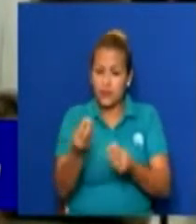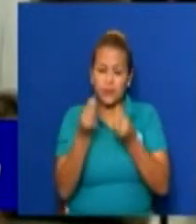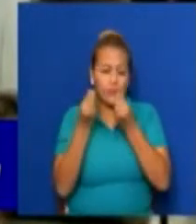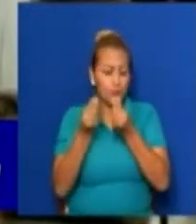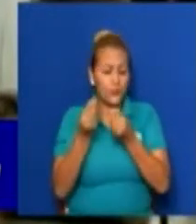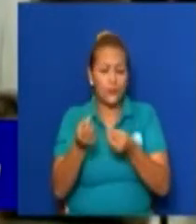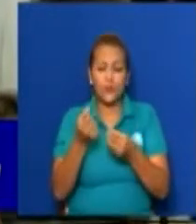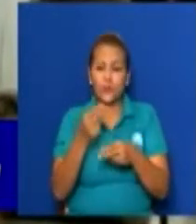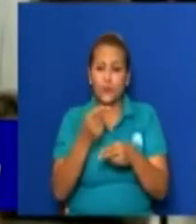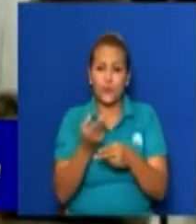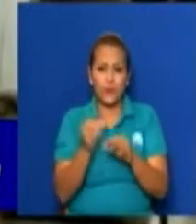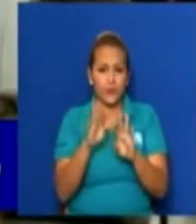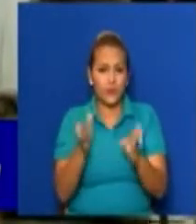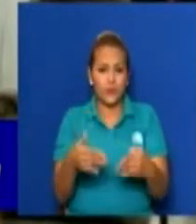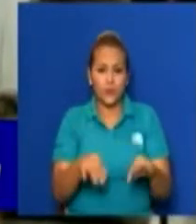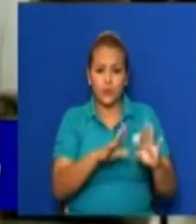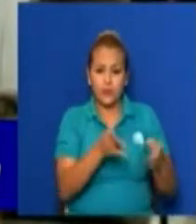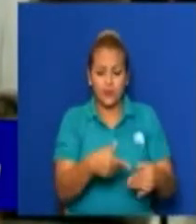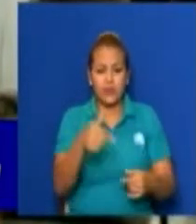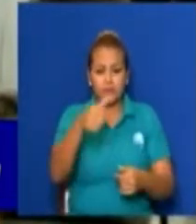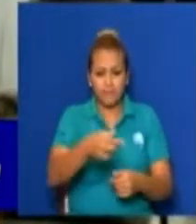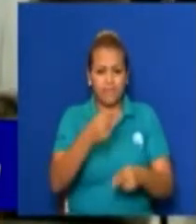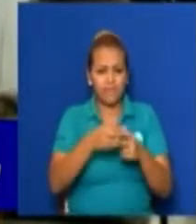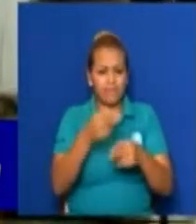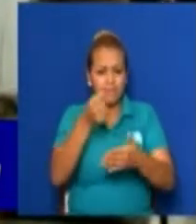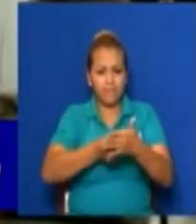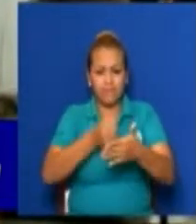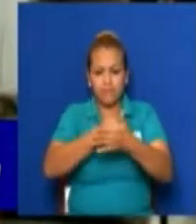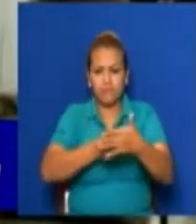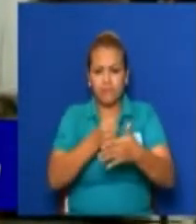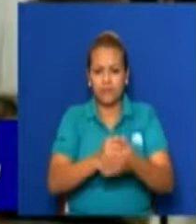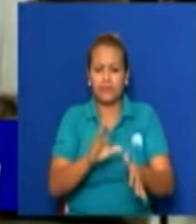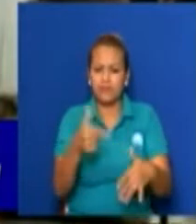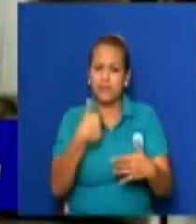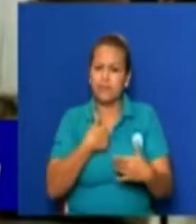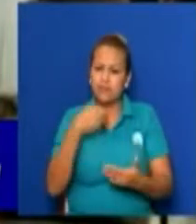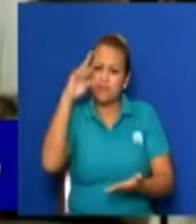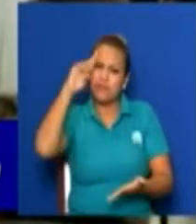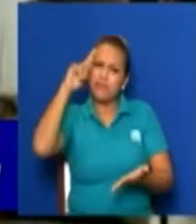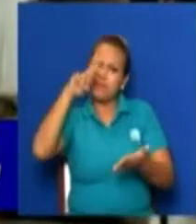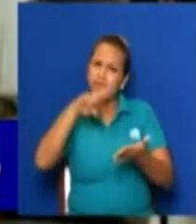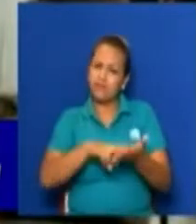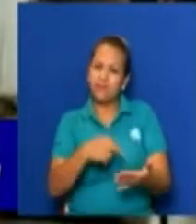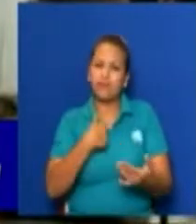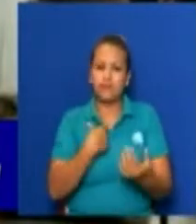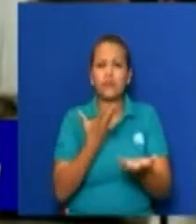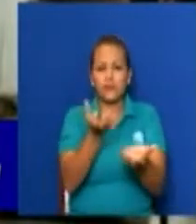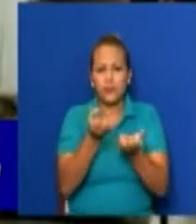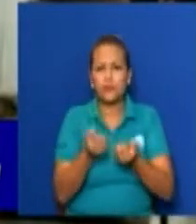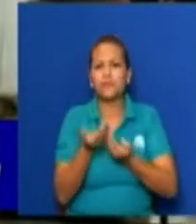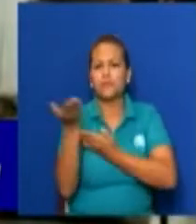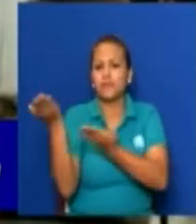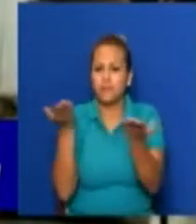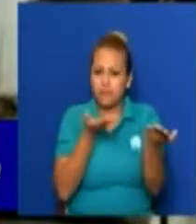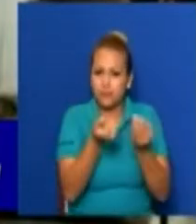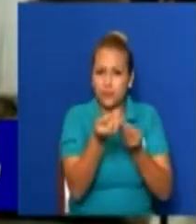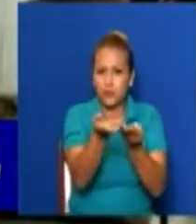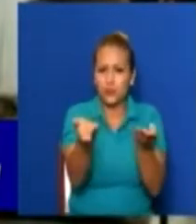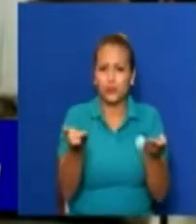en nombre de todas esas luchas puedo recordar y decirles varias cosas. Eso que estaba hablando el